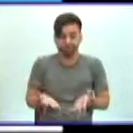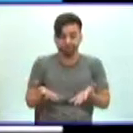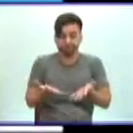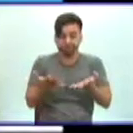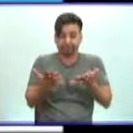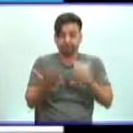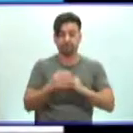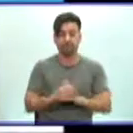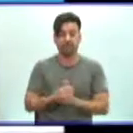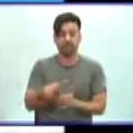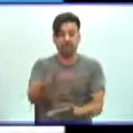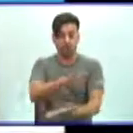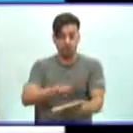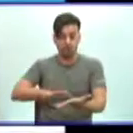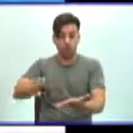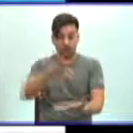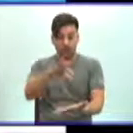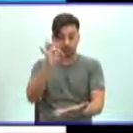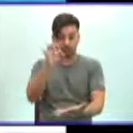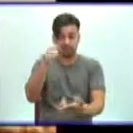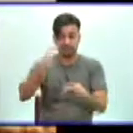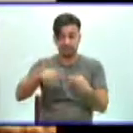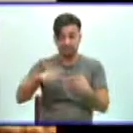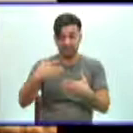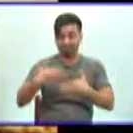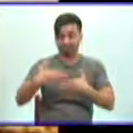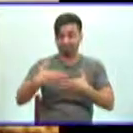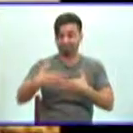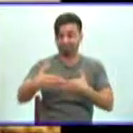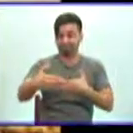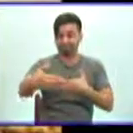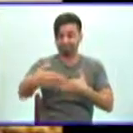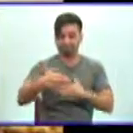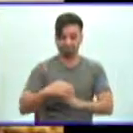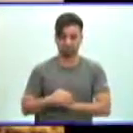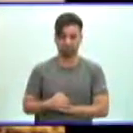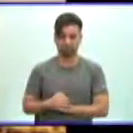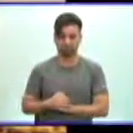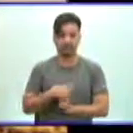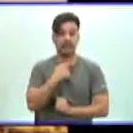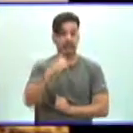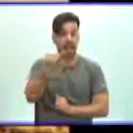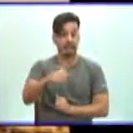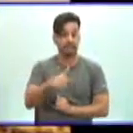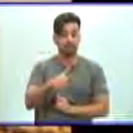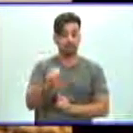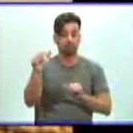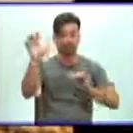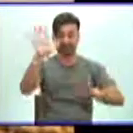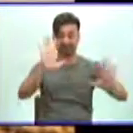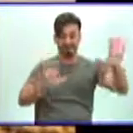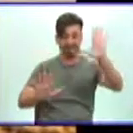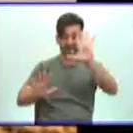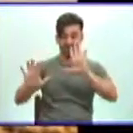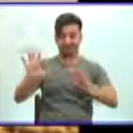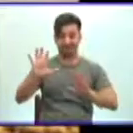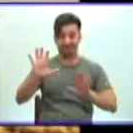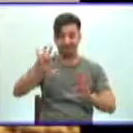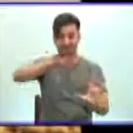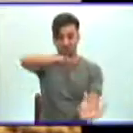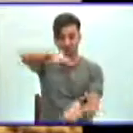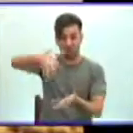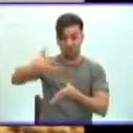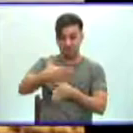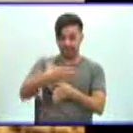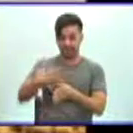periodo suficientemente largo para que sea representativo. Por ejemplo, si en una región se pone a llover durante varios años, decimos que el clima es